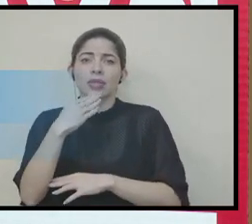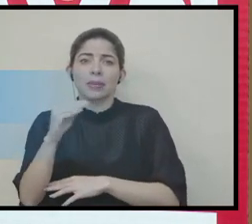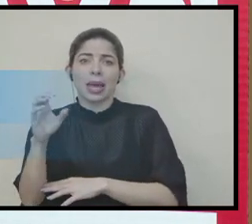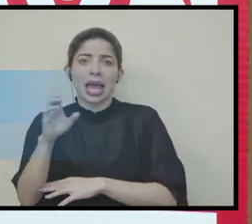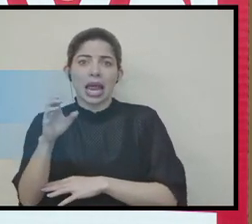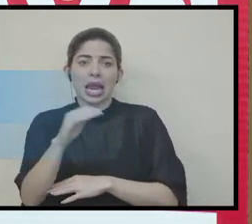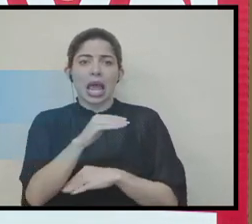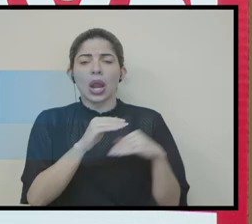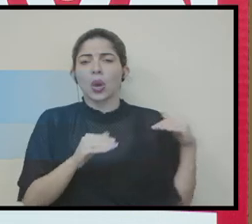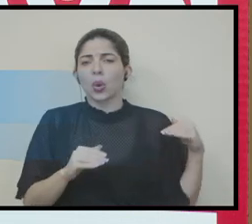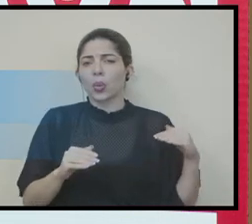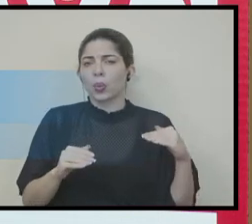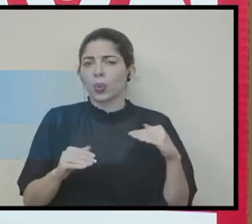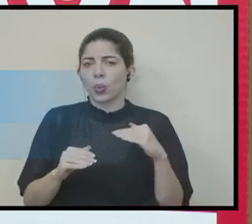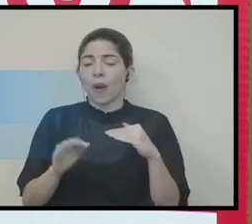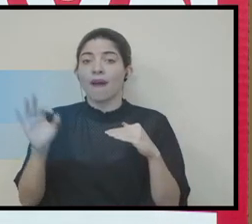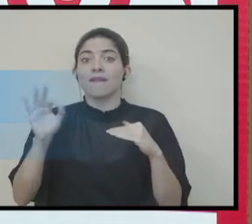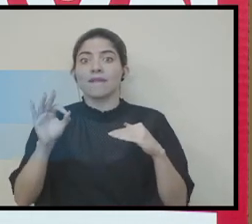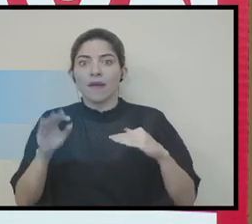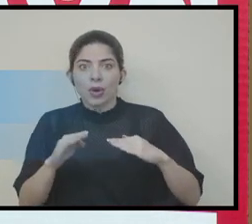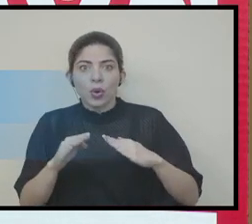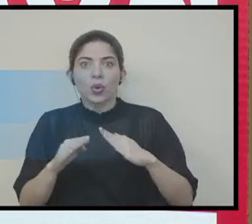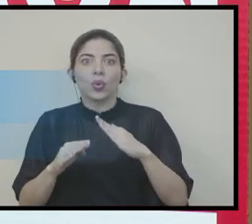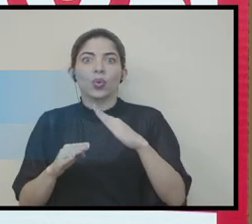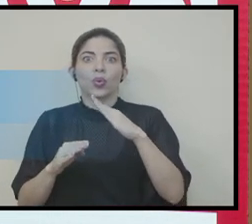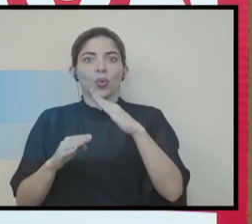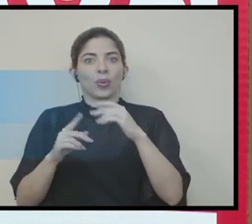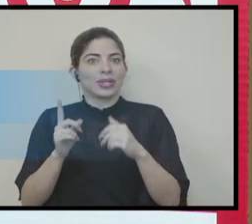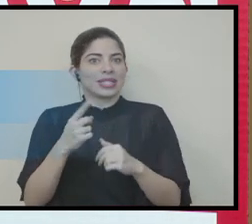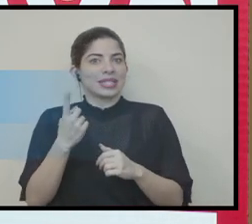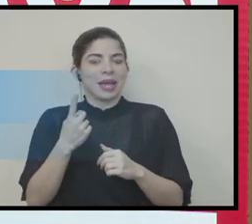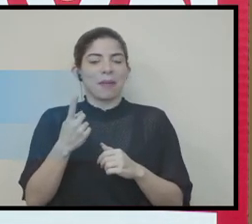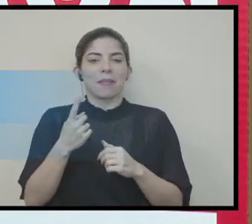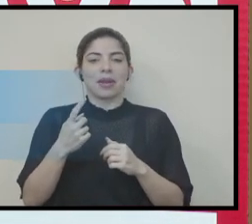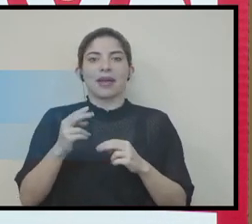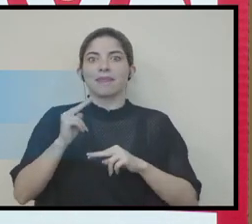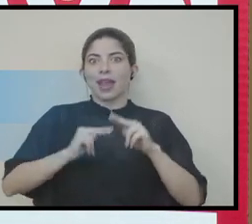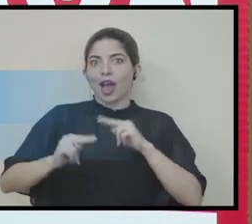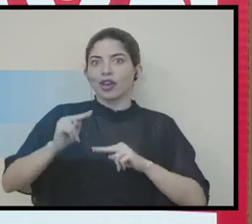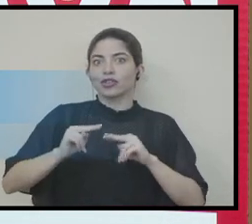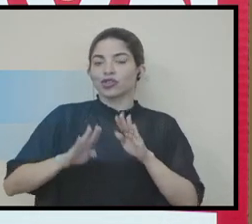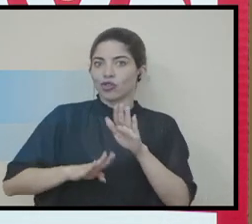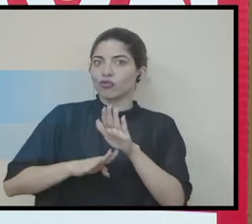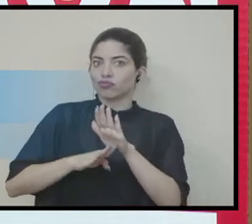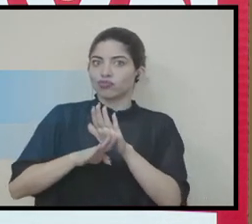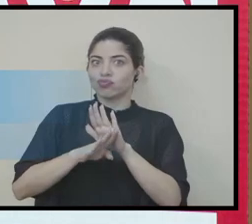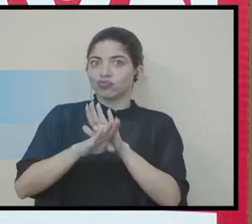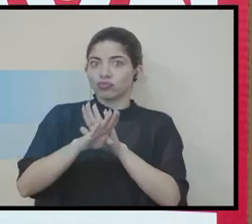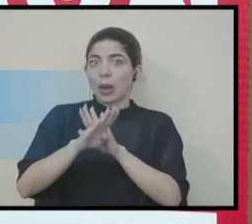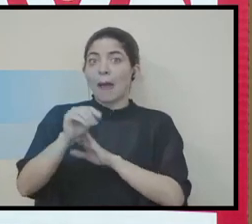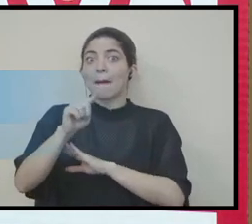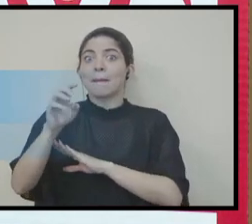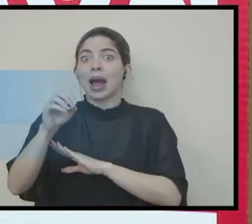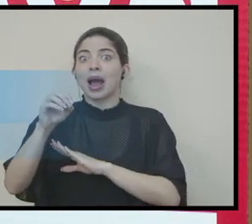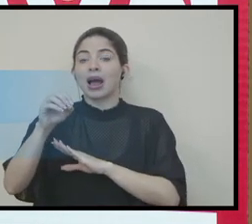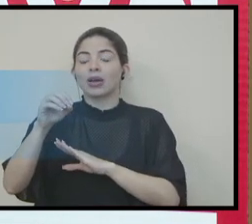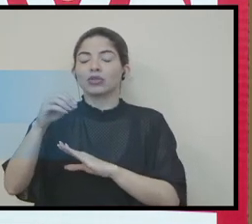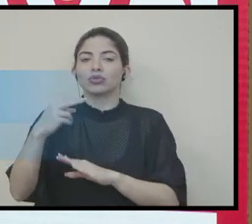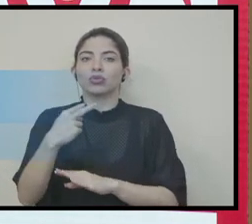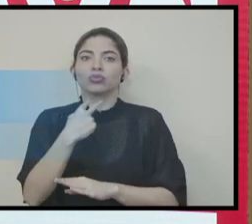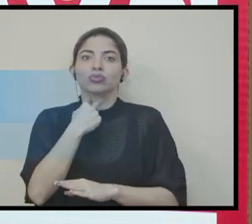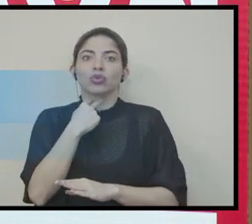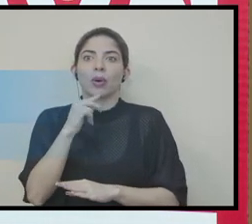enero. En febrero empezó nuevamente el negocio a funcionar y en marzo se cae la primera